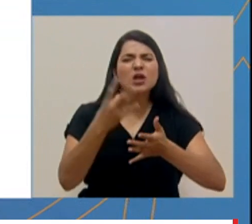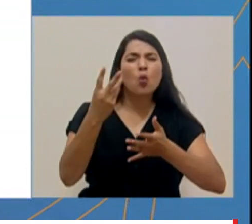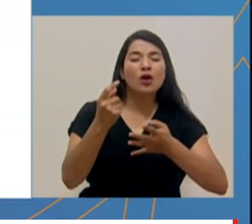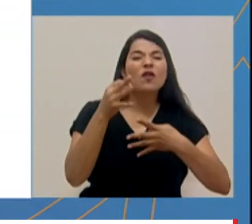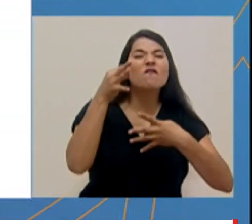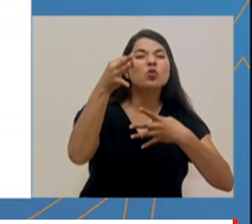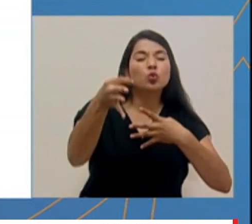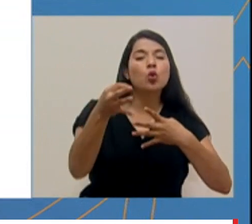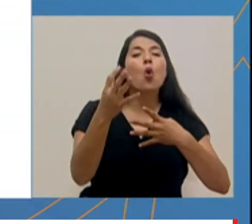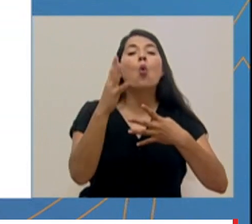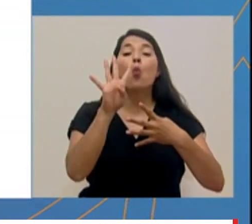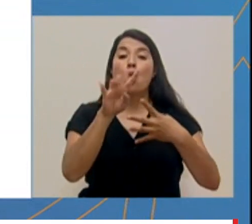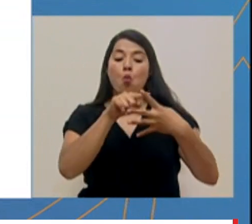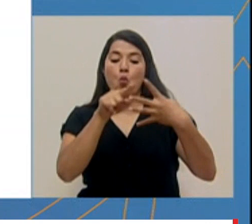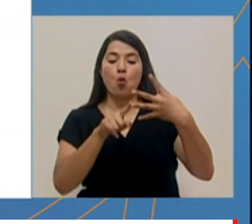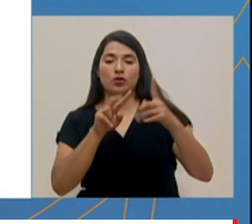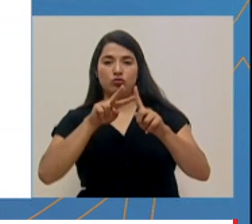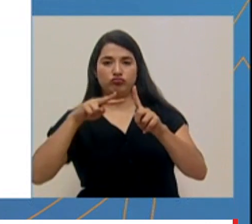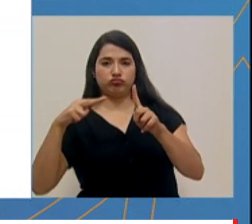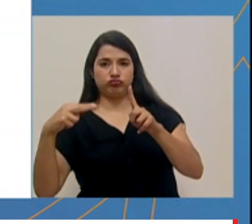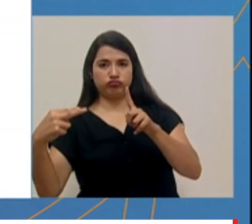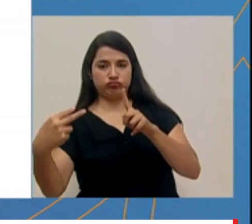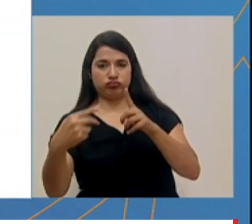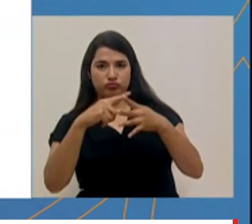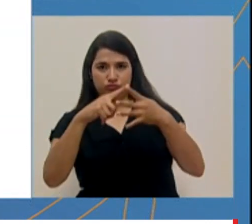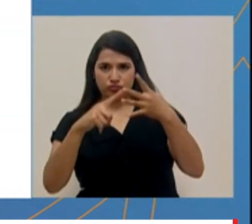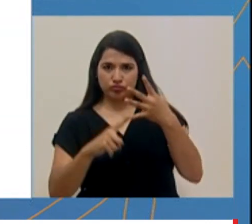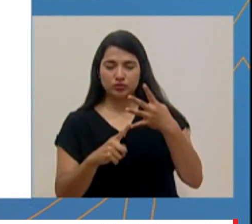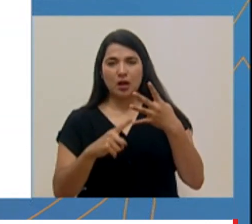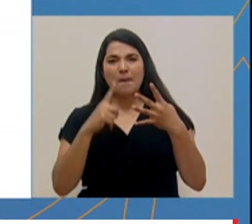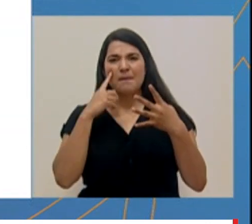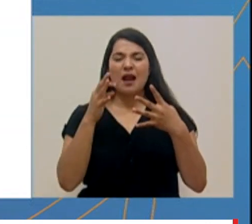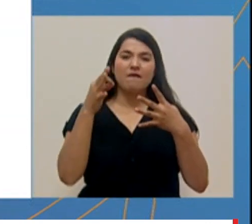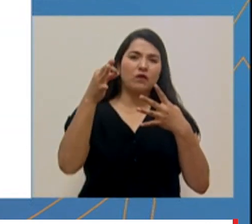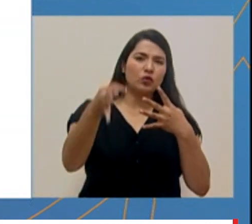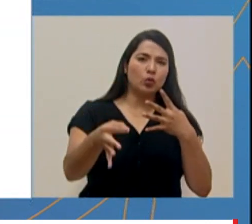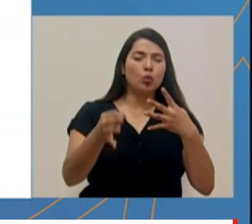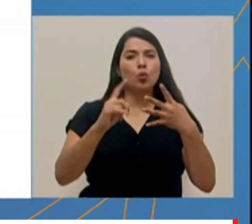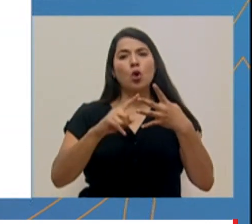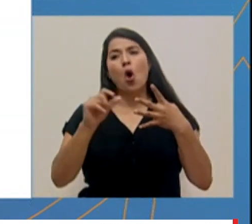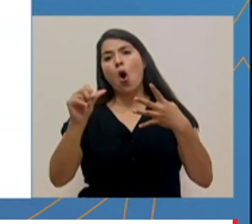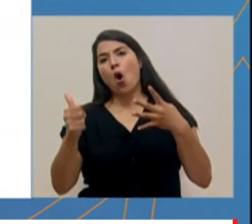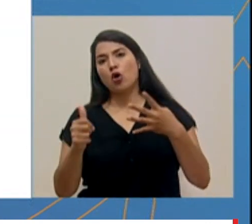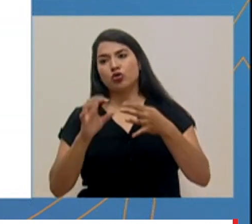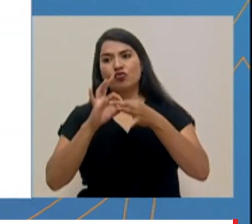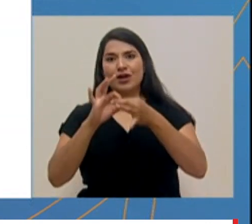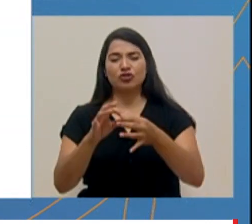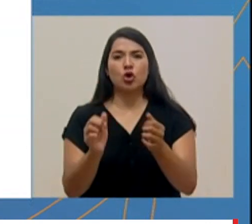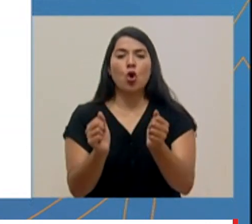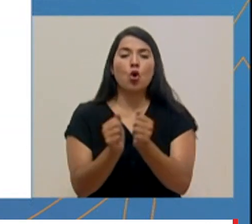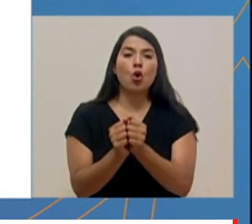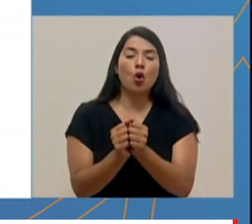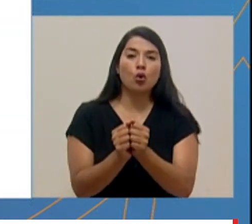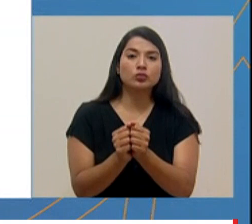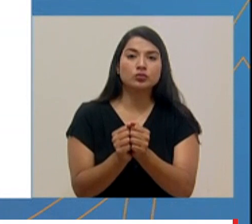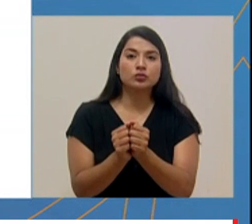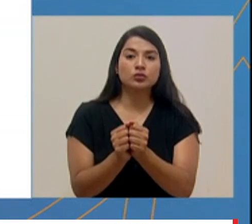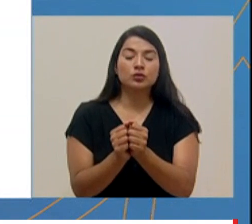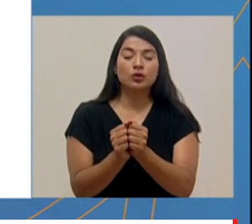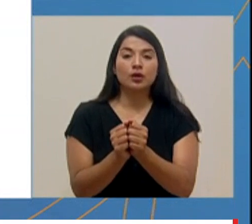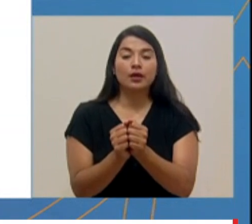en los casos diagnosticados, proyectados a futuro, otros en base a la ocupación